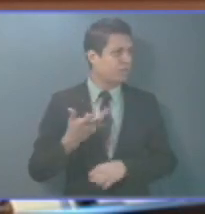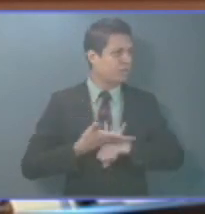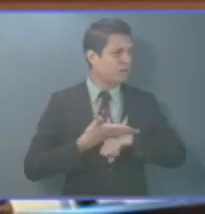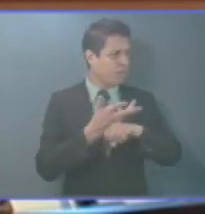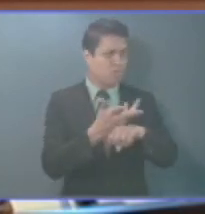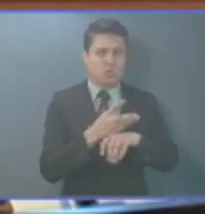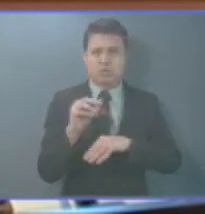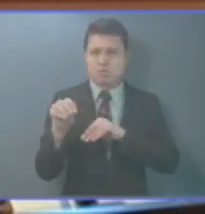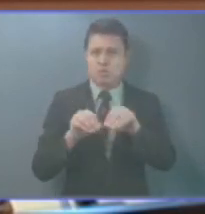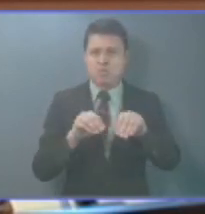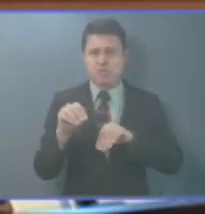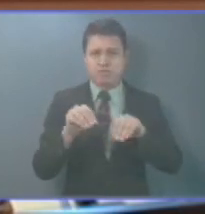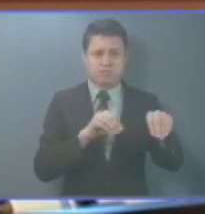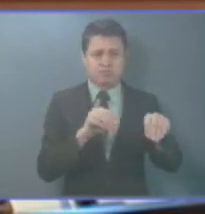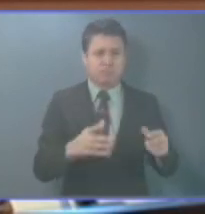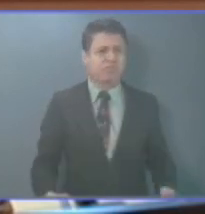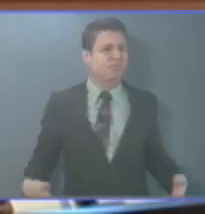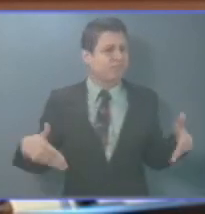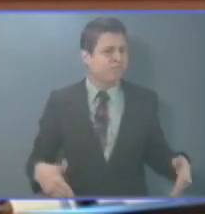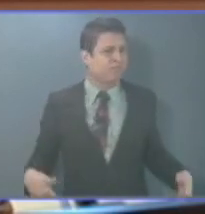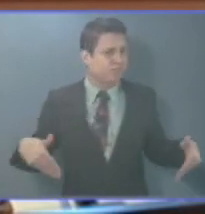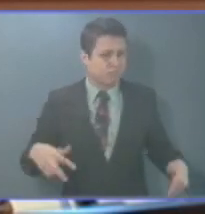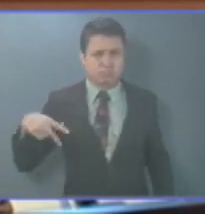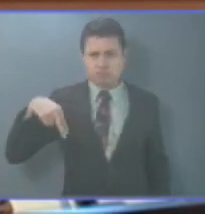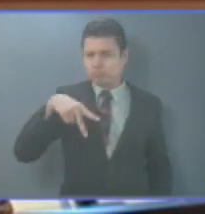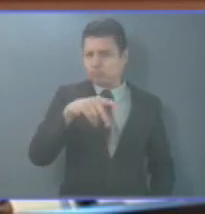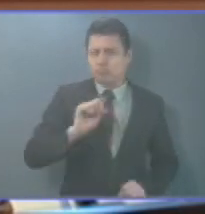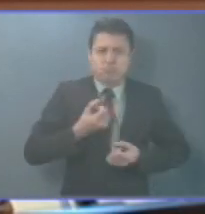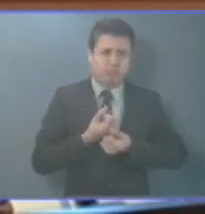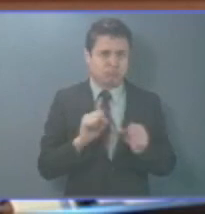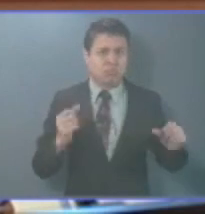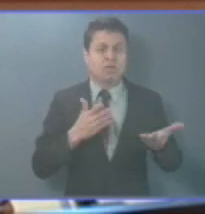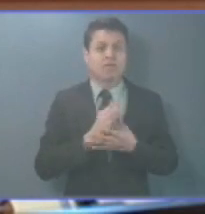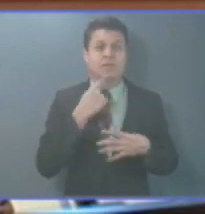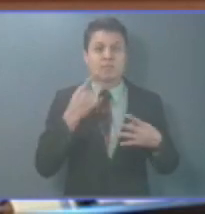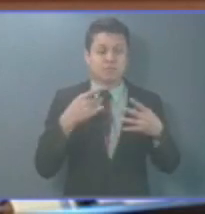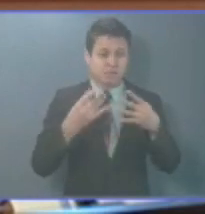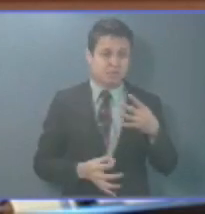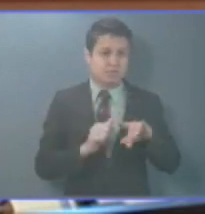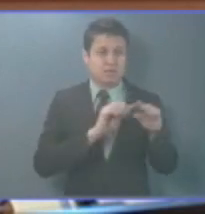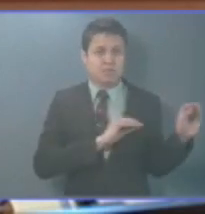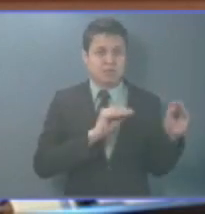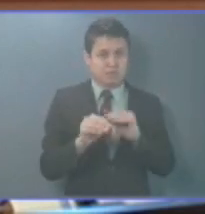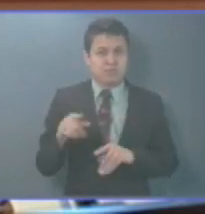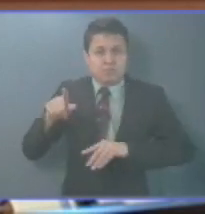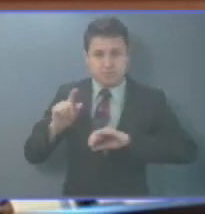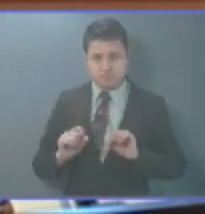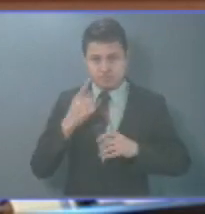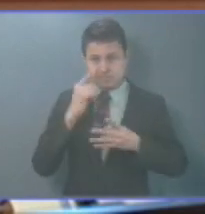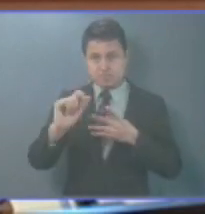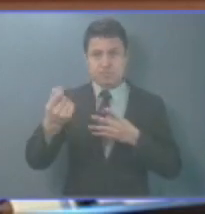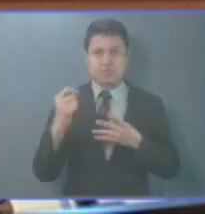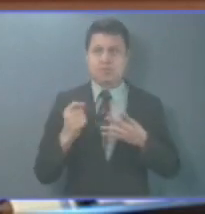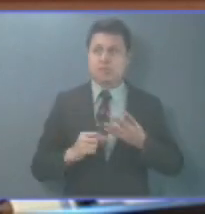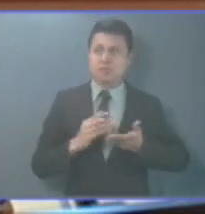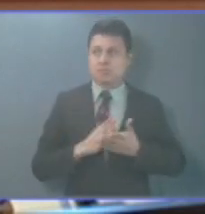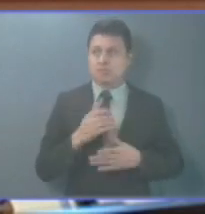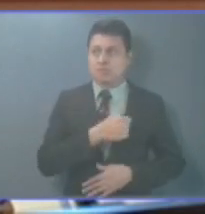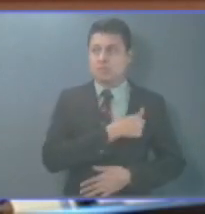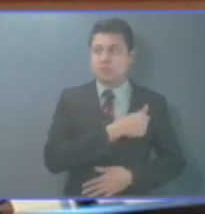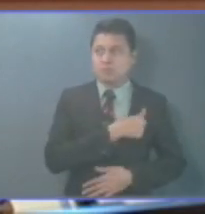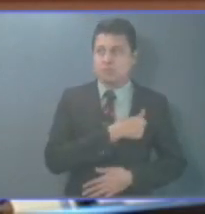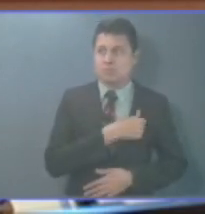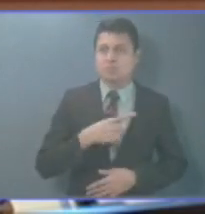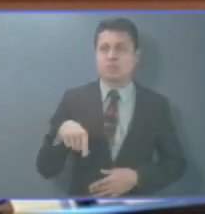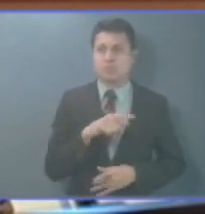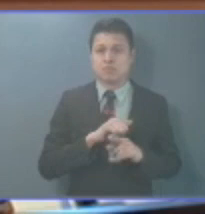vigentes, progresivamente y según el plazo que establezca la ley. Estas serán supervisadas por las instancias competentes